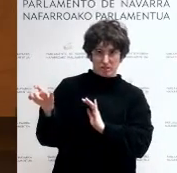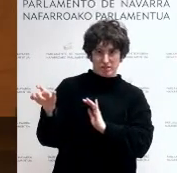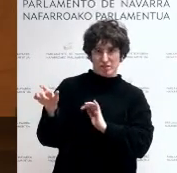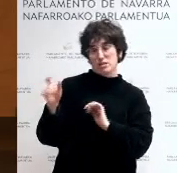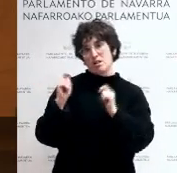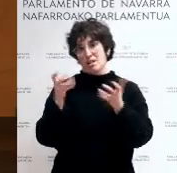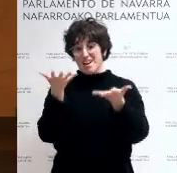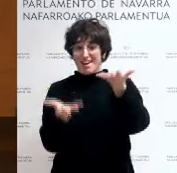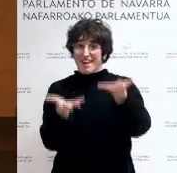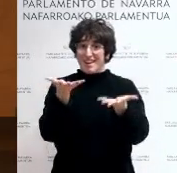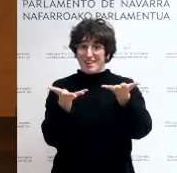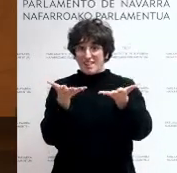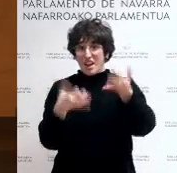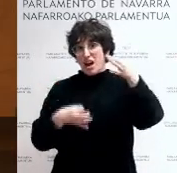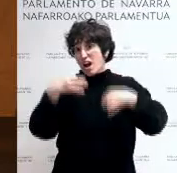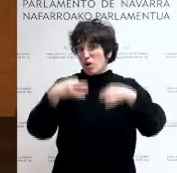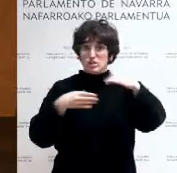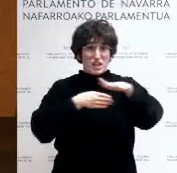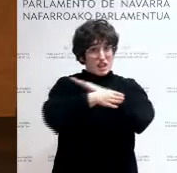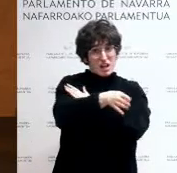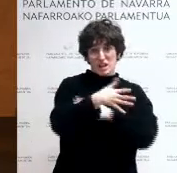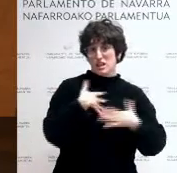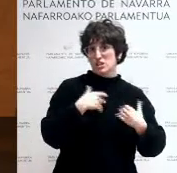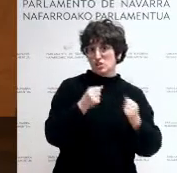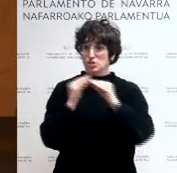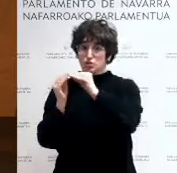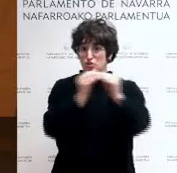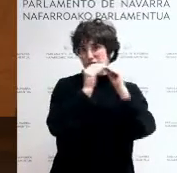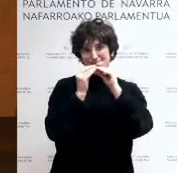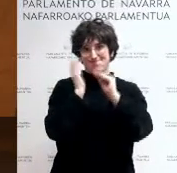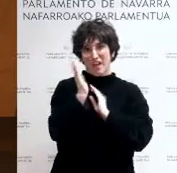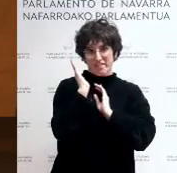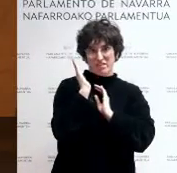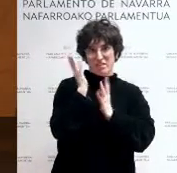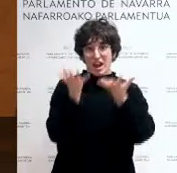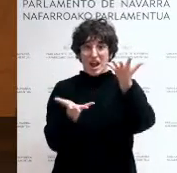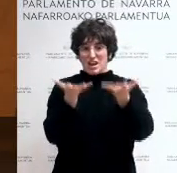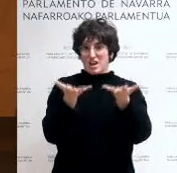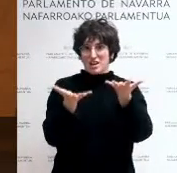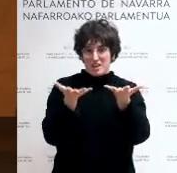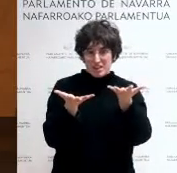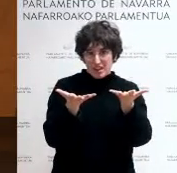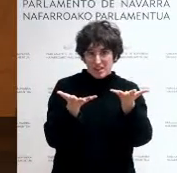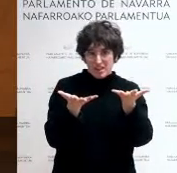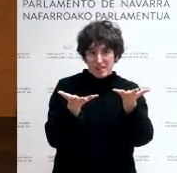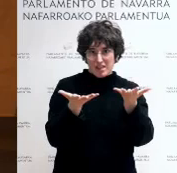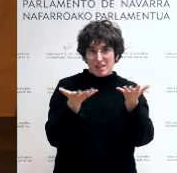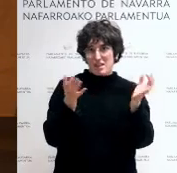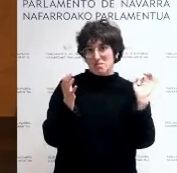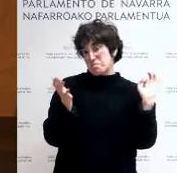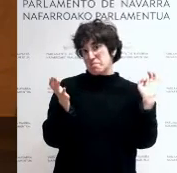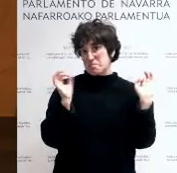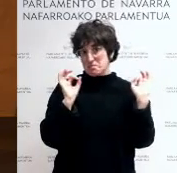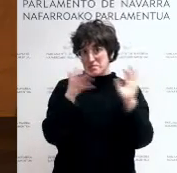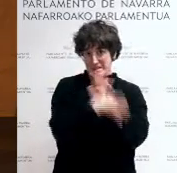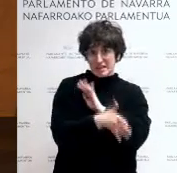justicia de acceso a la salud para todos los ciudadanos y ciudadanas de nuestra comunidad foral. Hablar de equidad no es solo repetir que esta palabra, es asegurar que